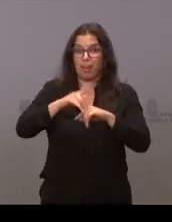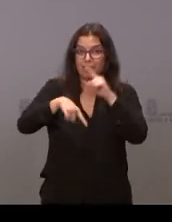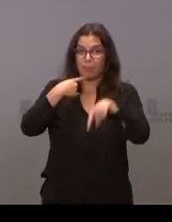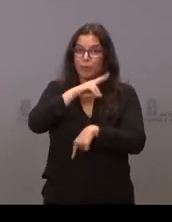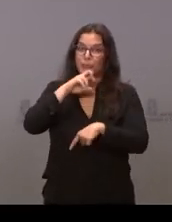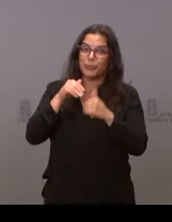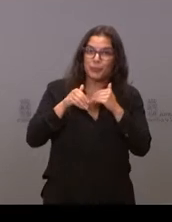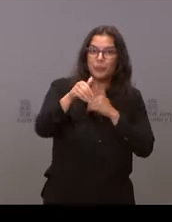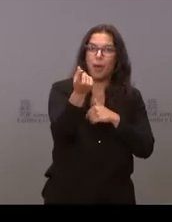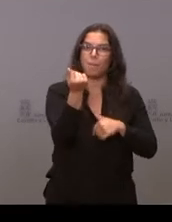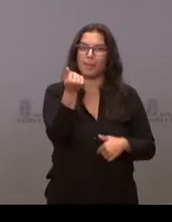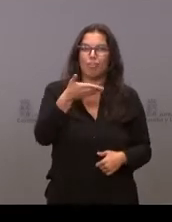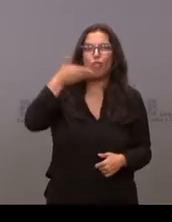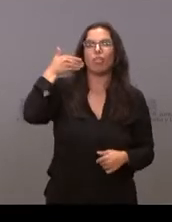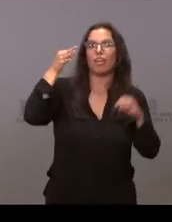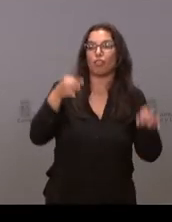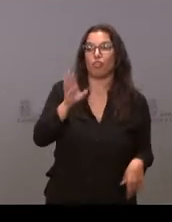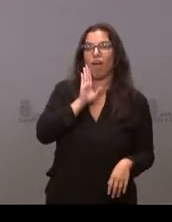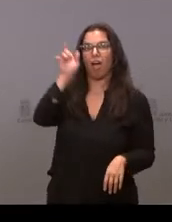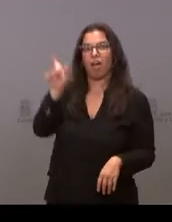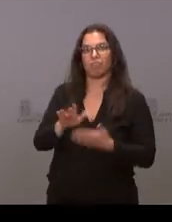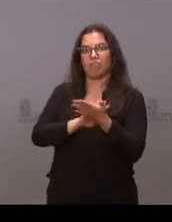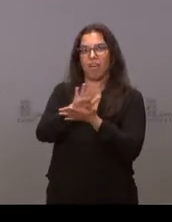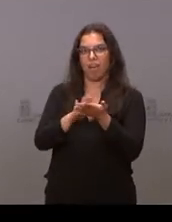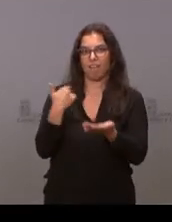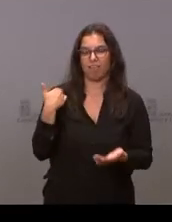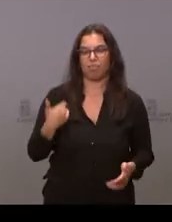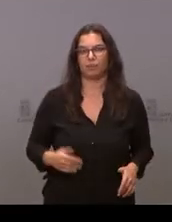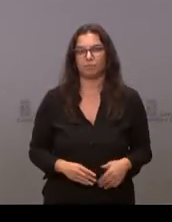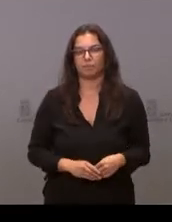esos precios dignos a los que te referías hace unos instantes.